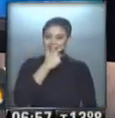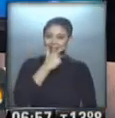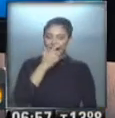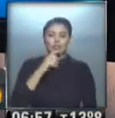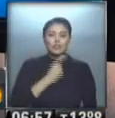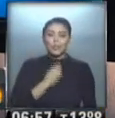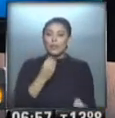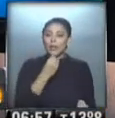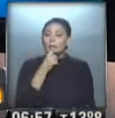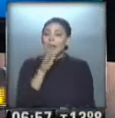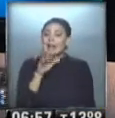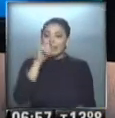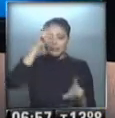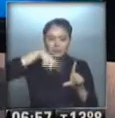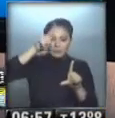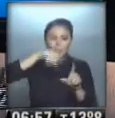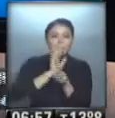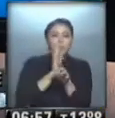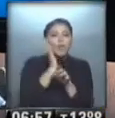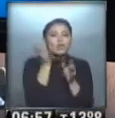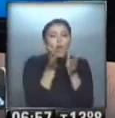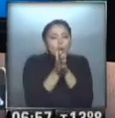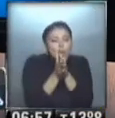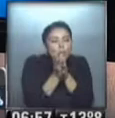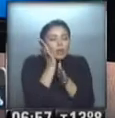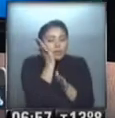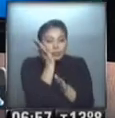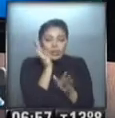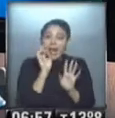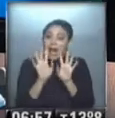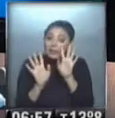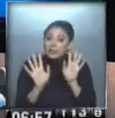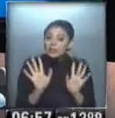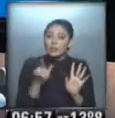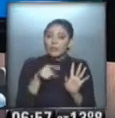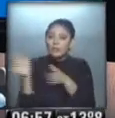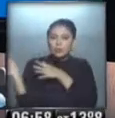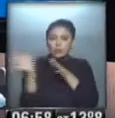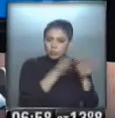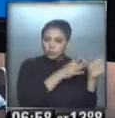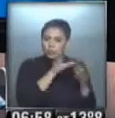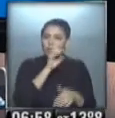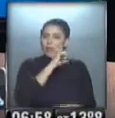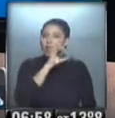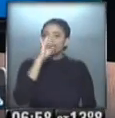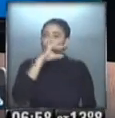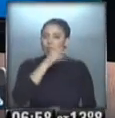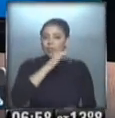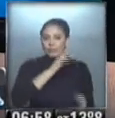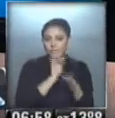misma, parece que las isobaras duermen juntitas, pegaditas. Atención, con probabilidad de viento sonda.